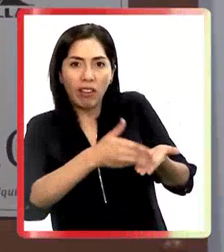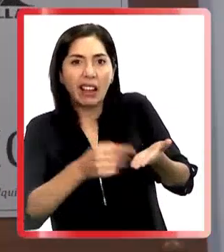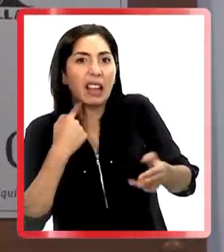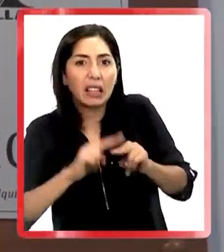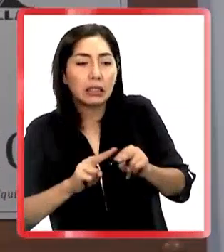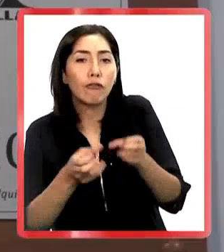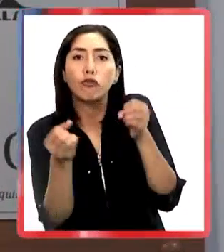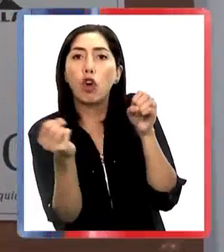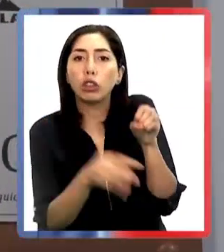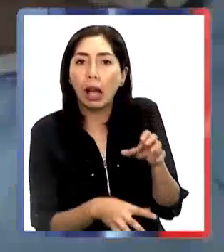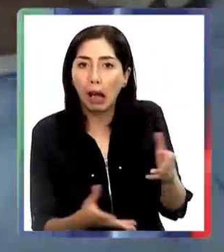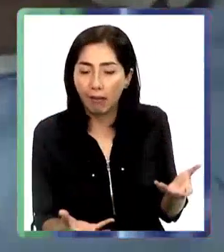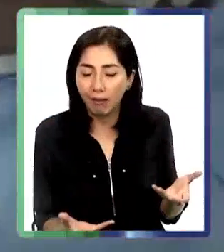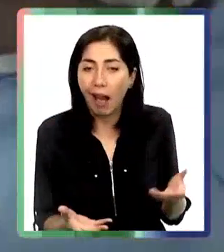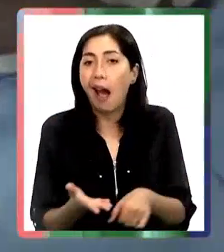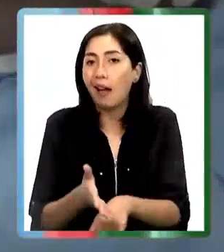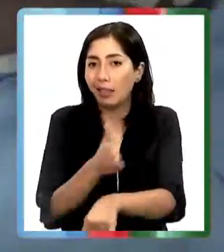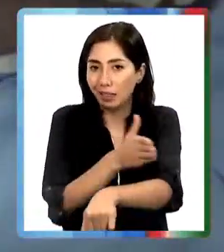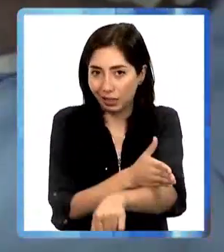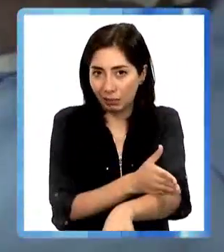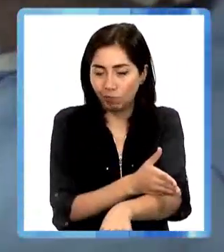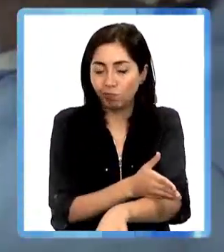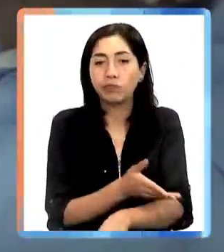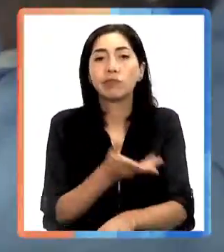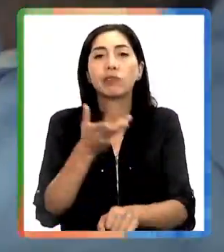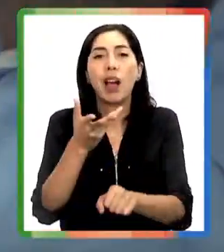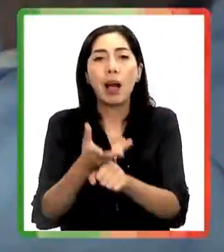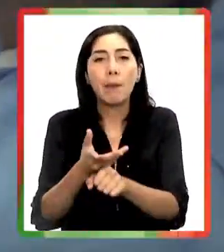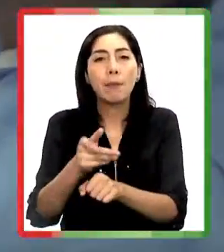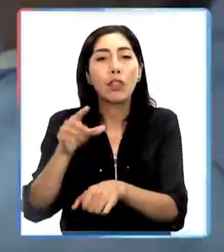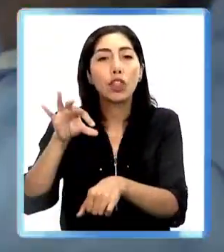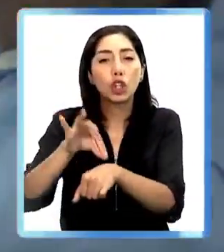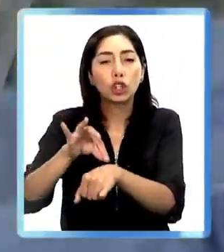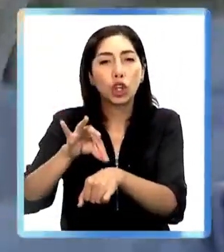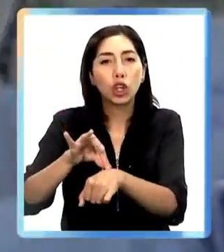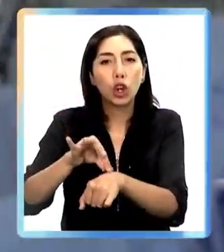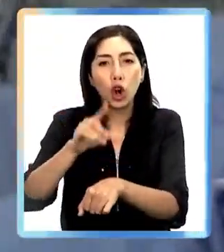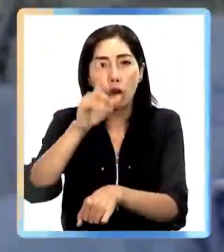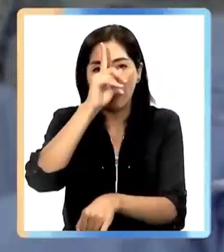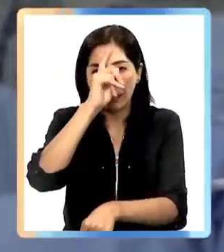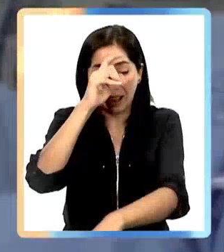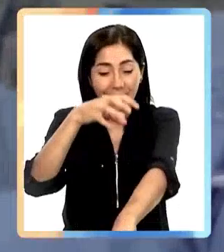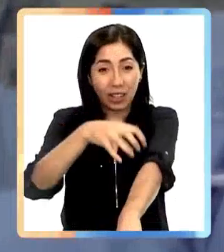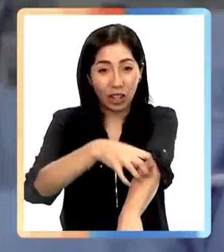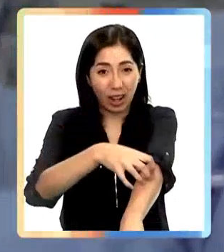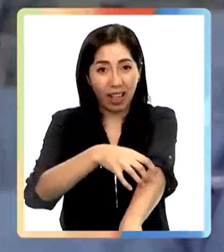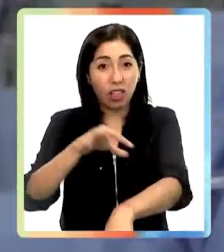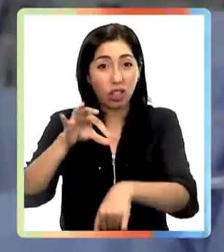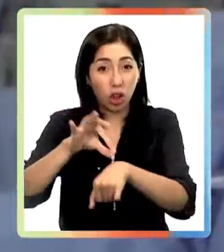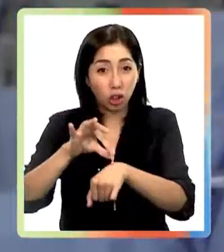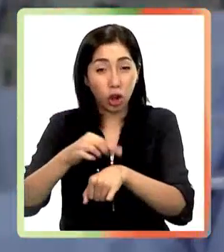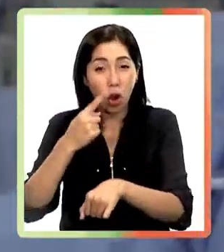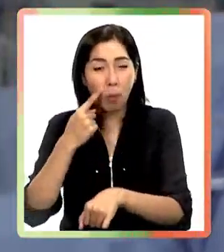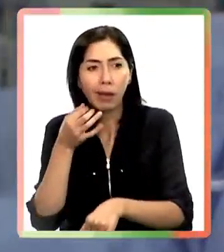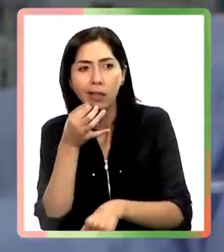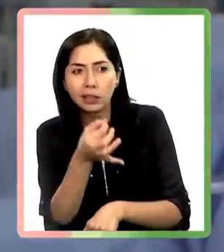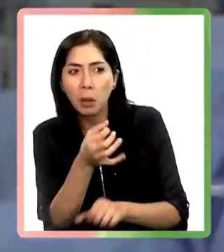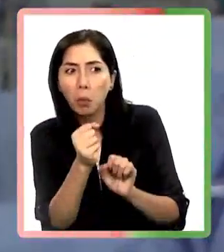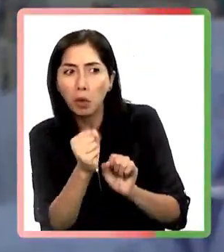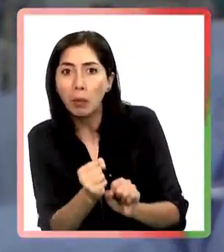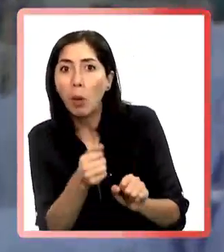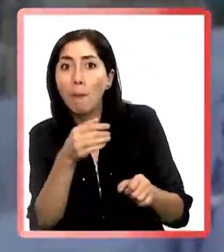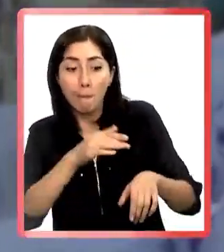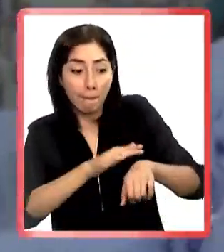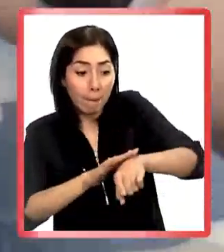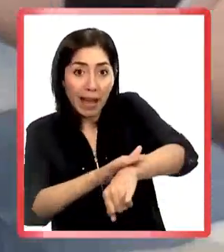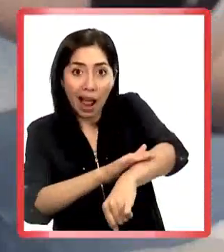A partir de esta realidad, uno de los especialistas del Hospital Regional, el doctor Marcelo Fonseca, propuso la idea de hacer un banco